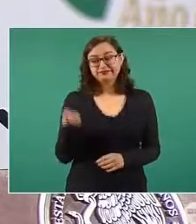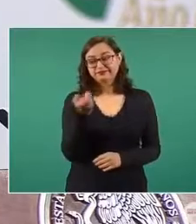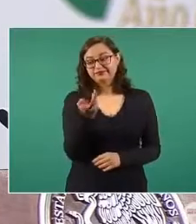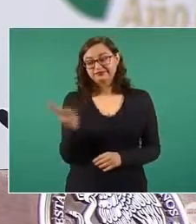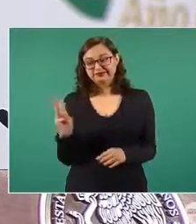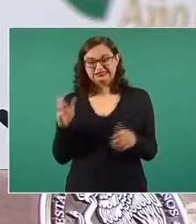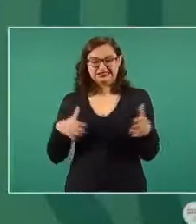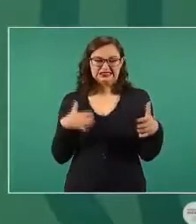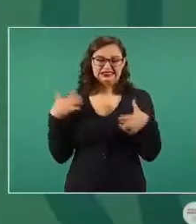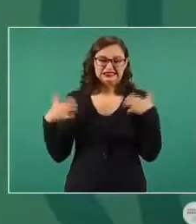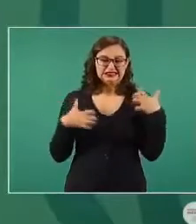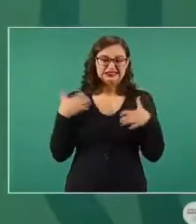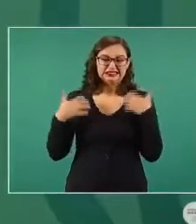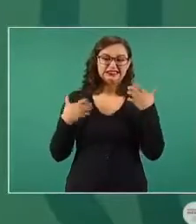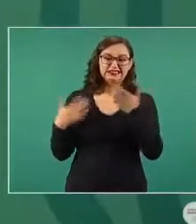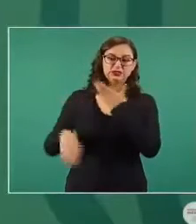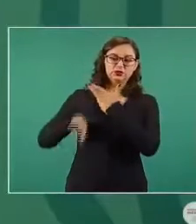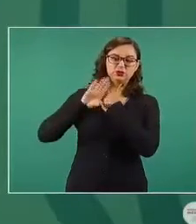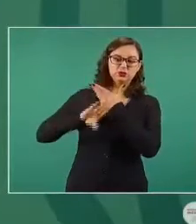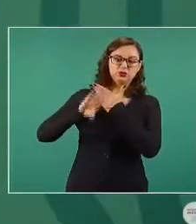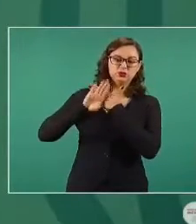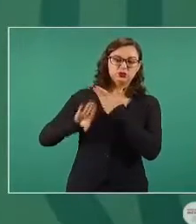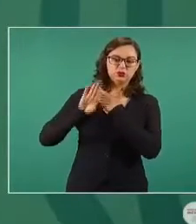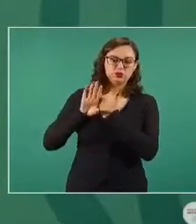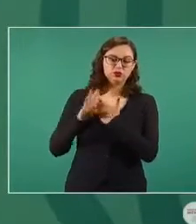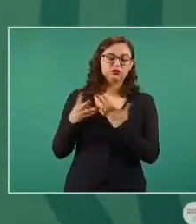quienes votaron